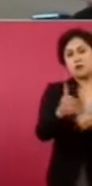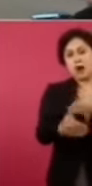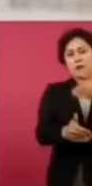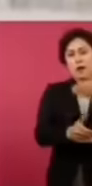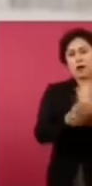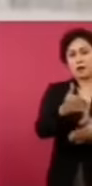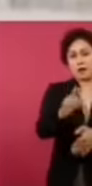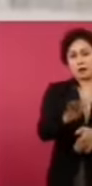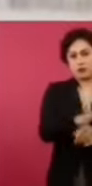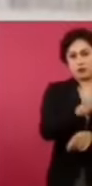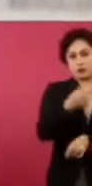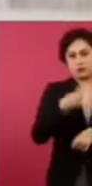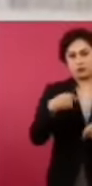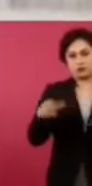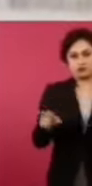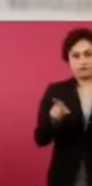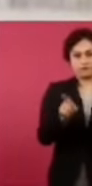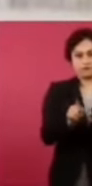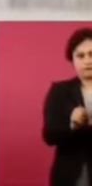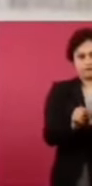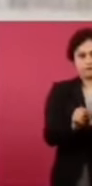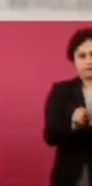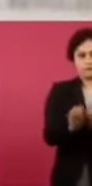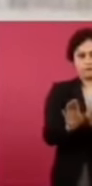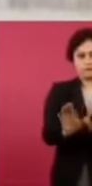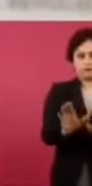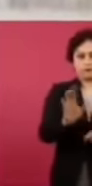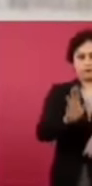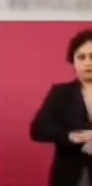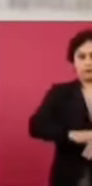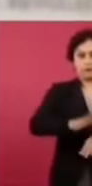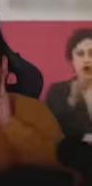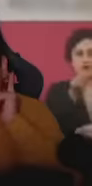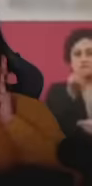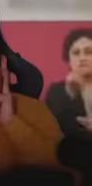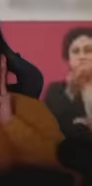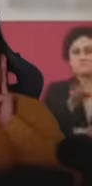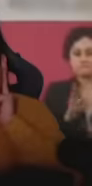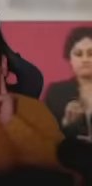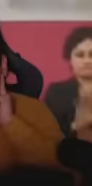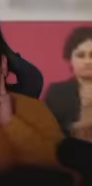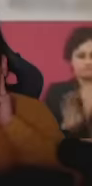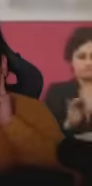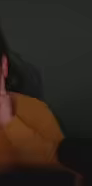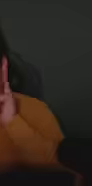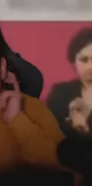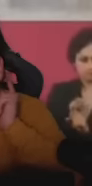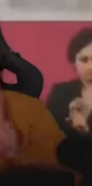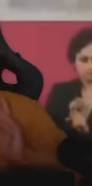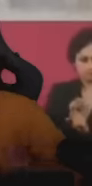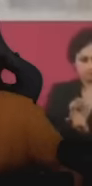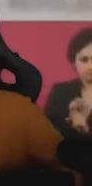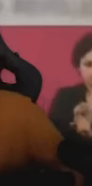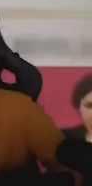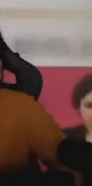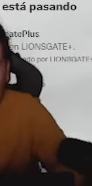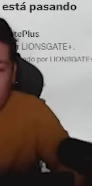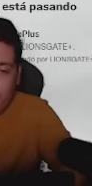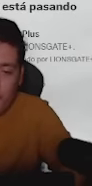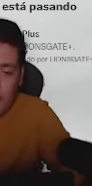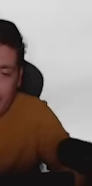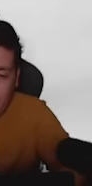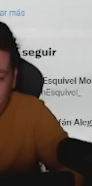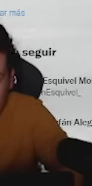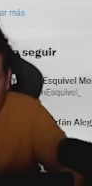para No pues decir un poco más de de la propia investigación Pues ahí está familia